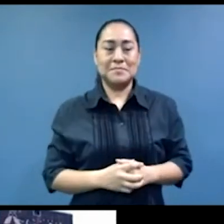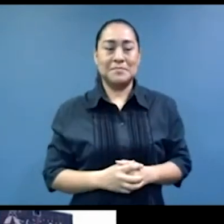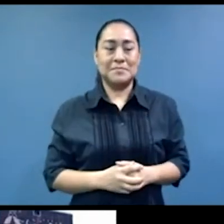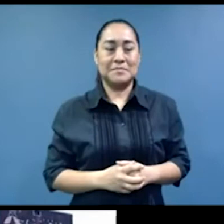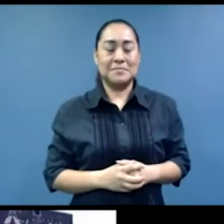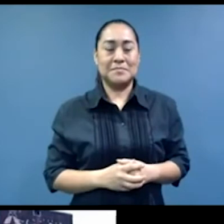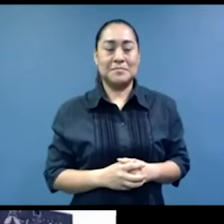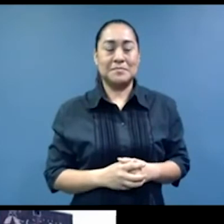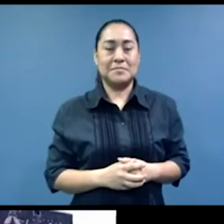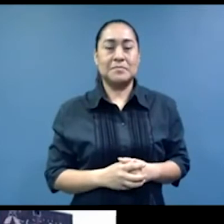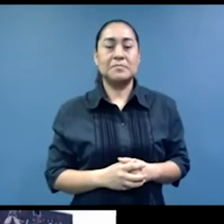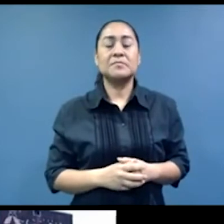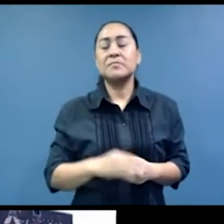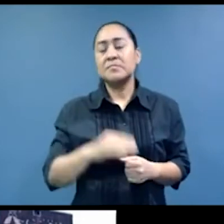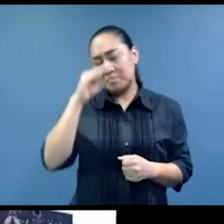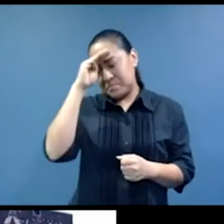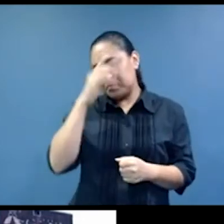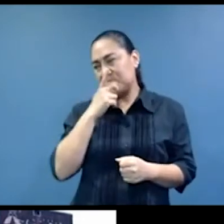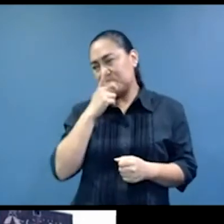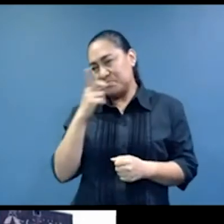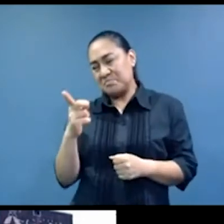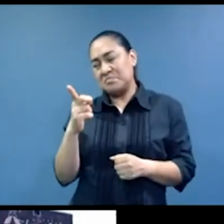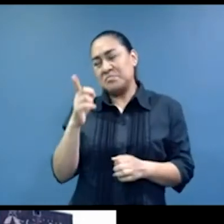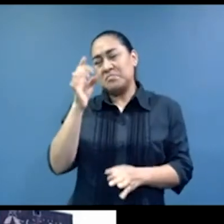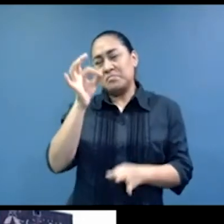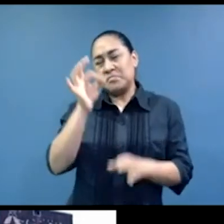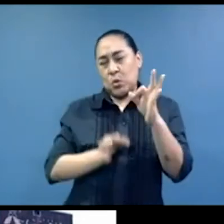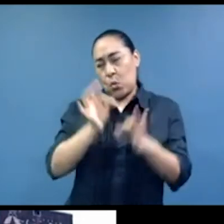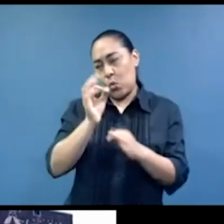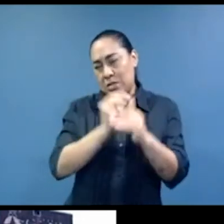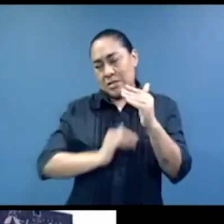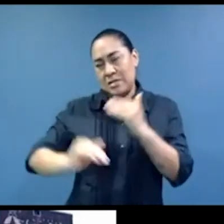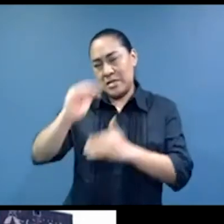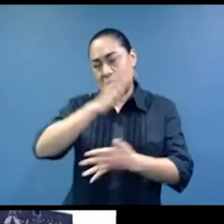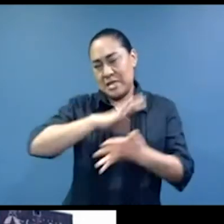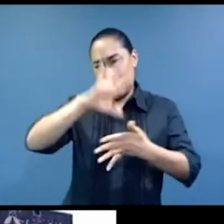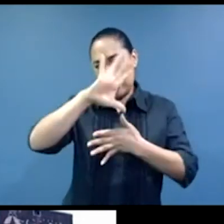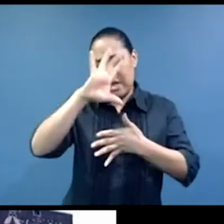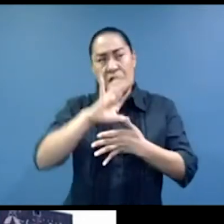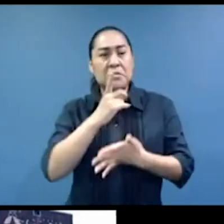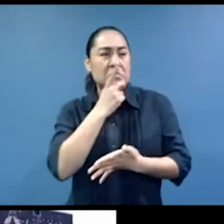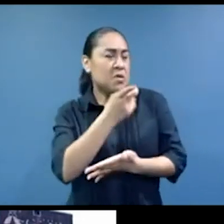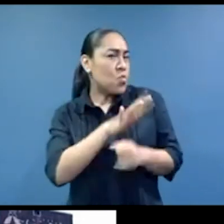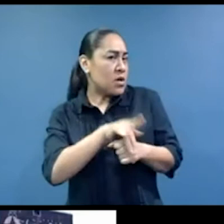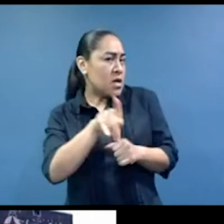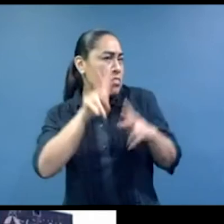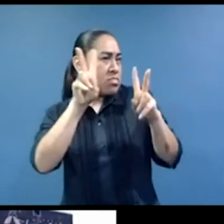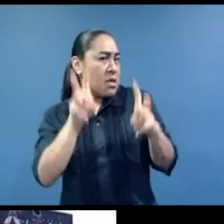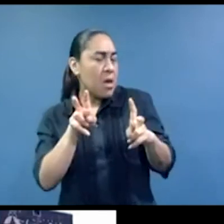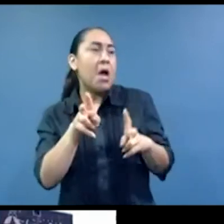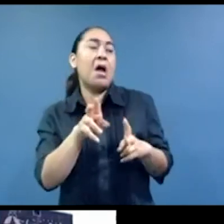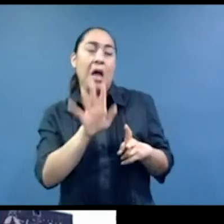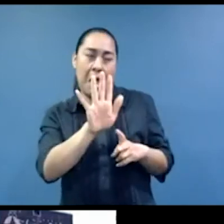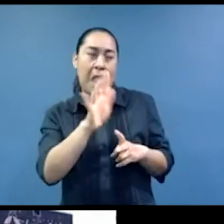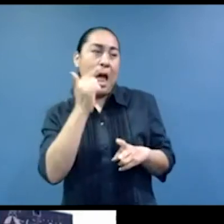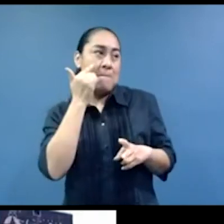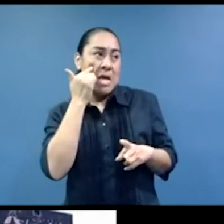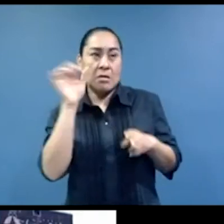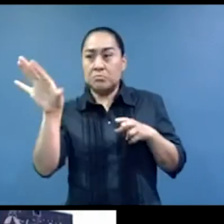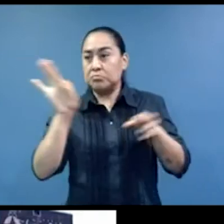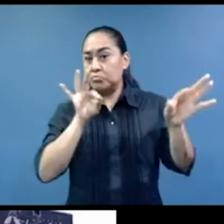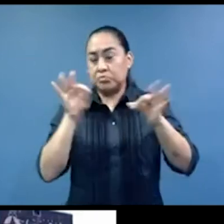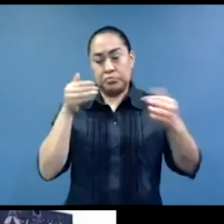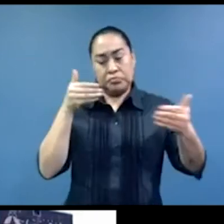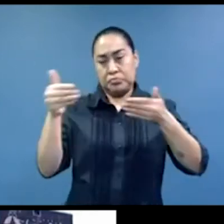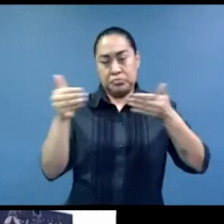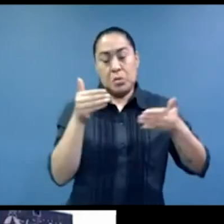De biologizar, como lo hace la sentencia de la Corte Interamericana, el tema es que nos permite hacer ciertas comparaciones. Y aquí